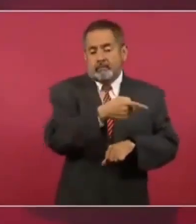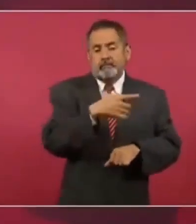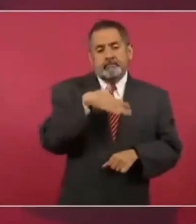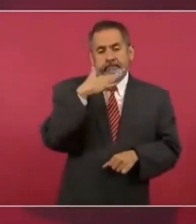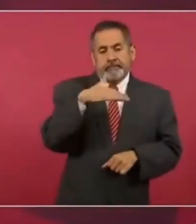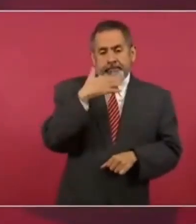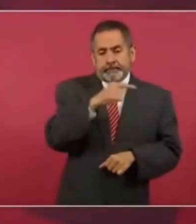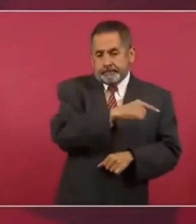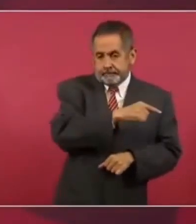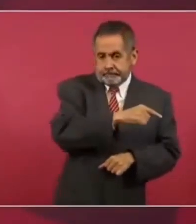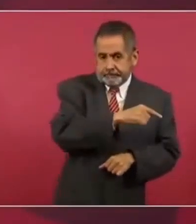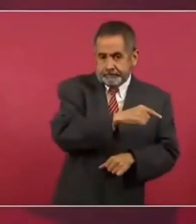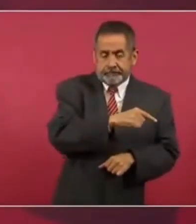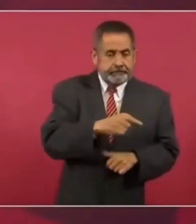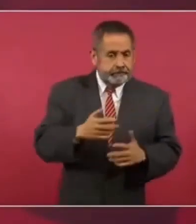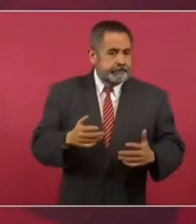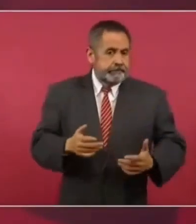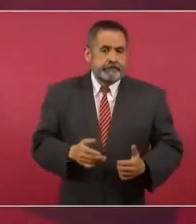Porque